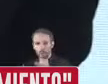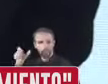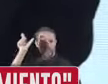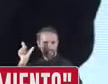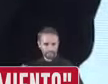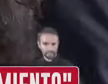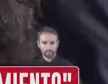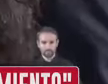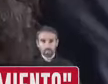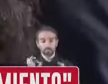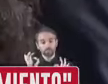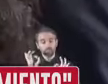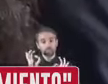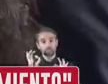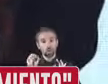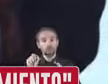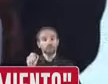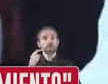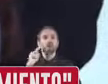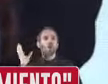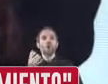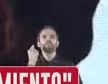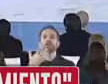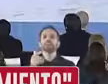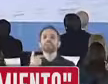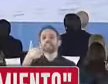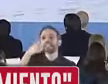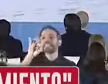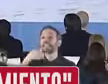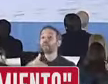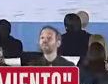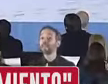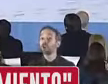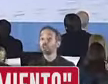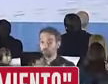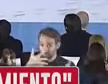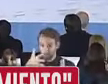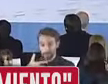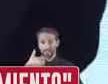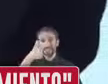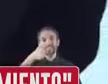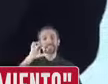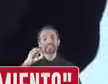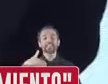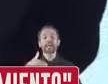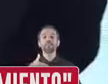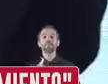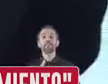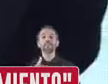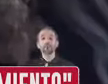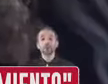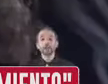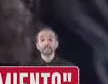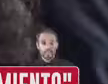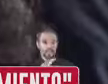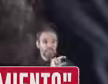y logramos juntos millones ya tenemos los 60 millones estamos cerca de los 60 millones de